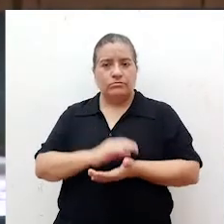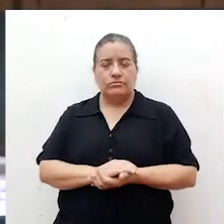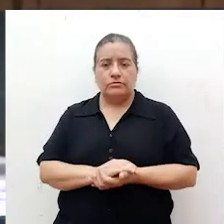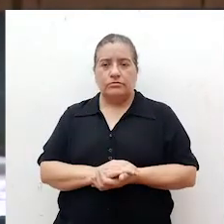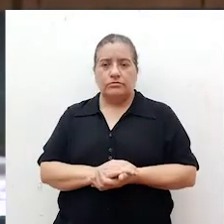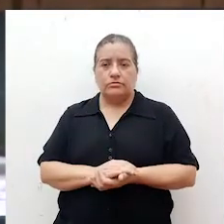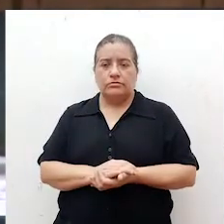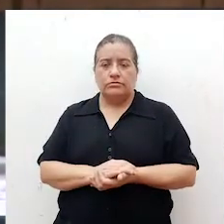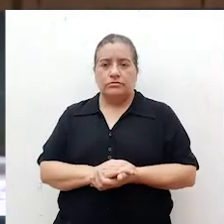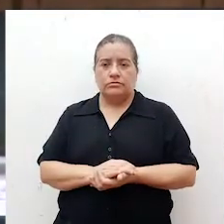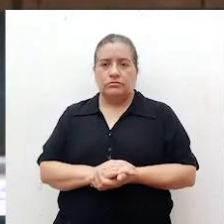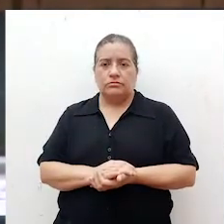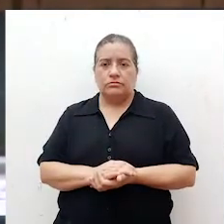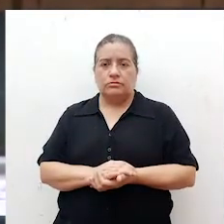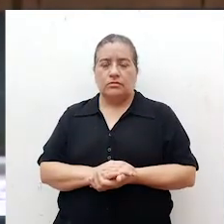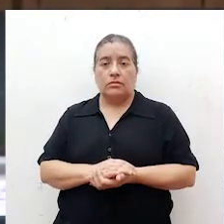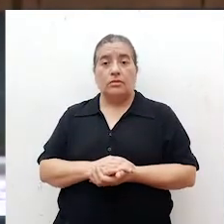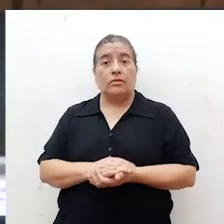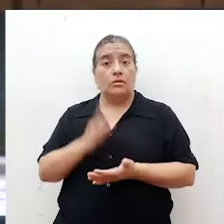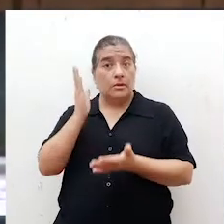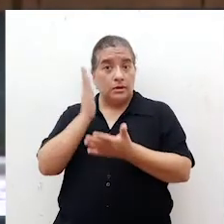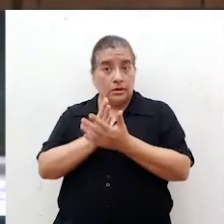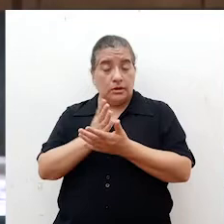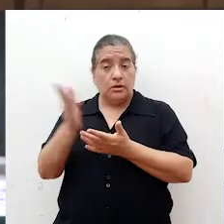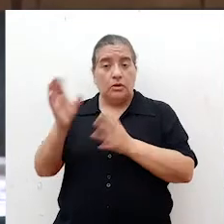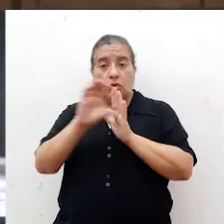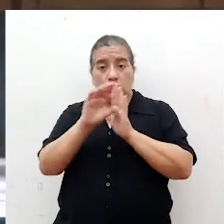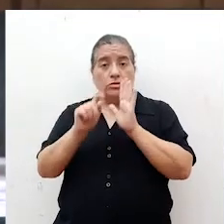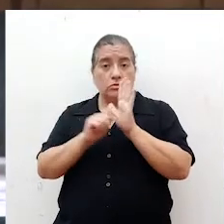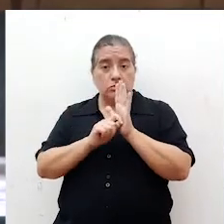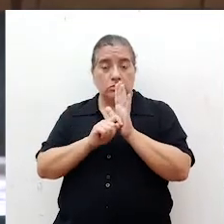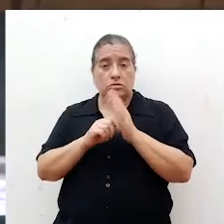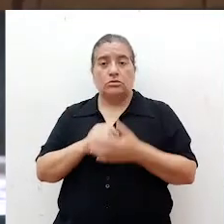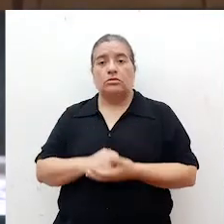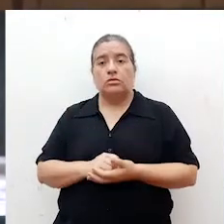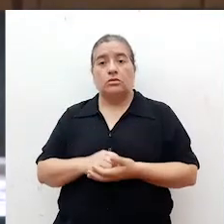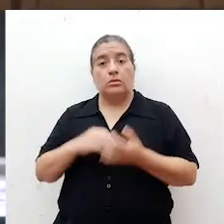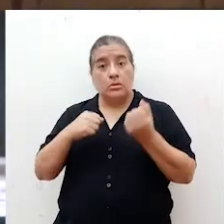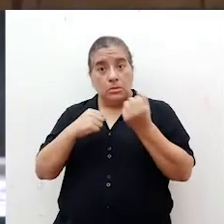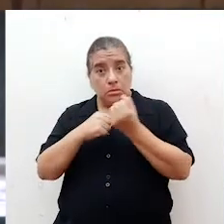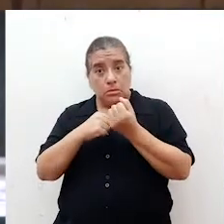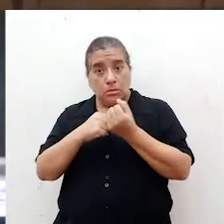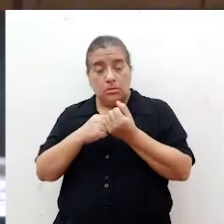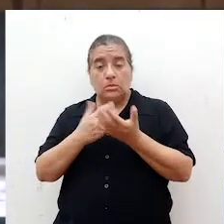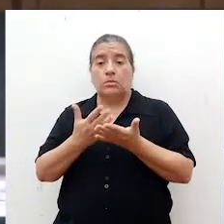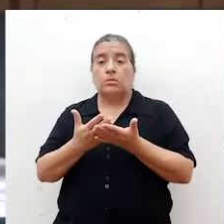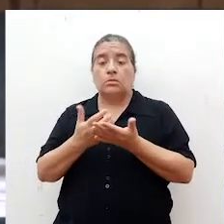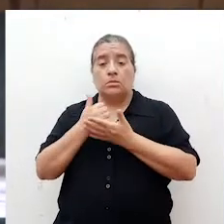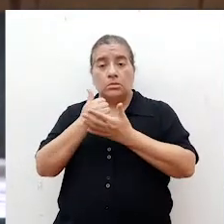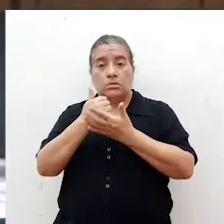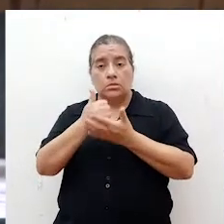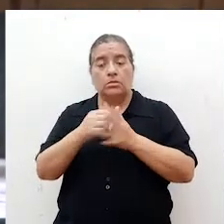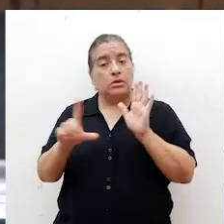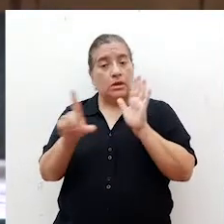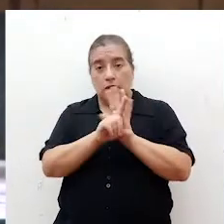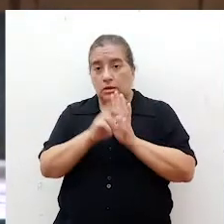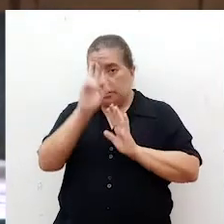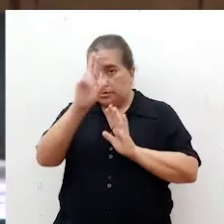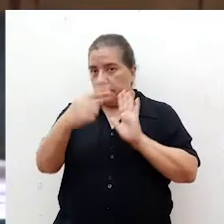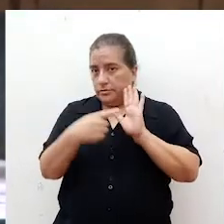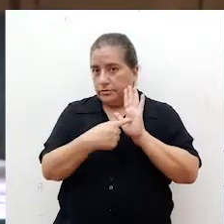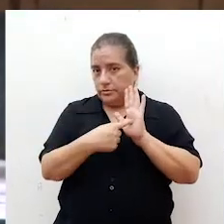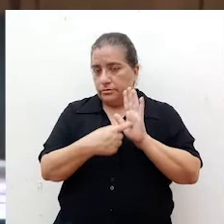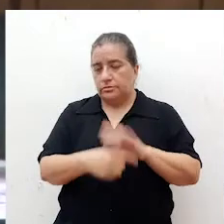dos jóvenes que fallecieron en las protestas, Inti Sotelo y Brian Pintado. ¿Cuál es el proceso?